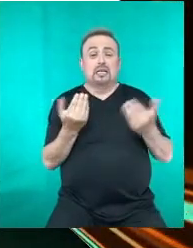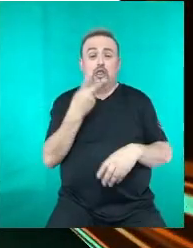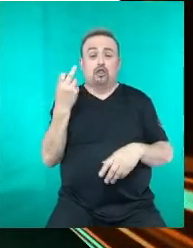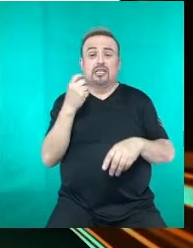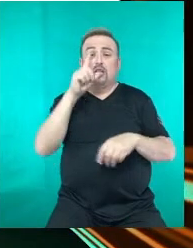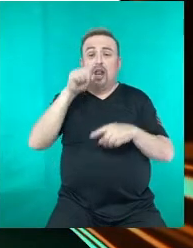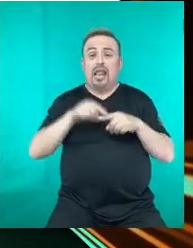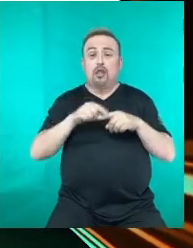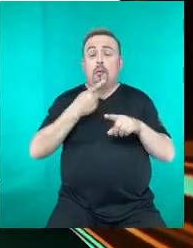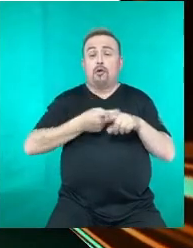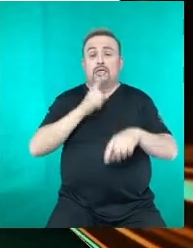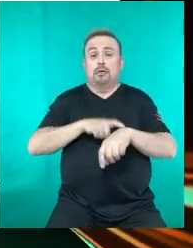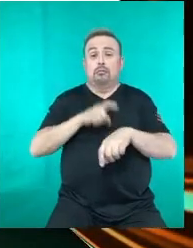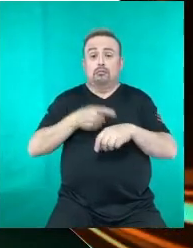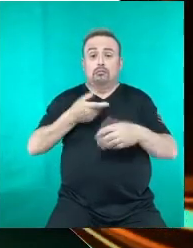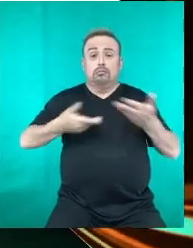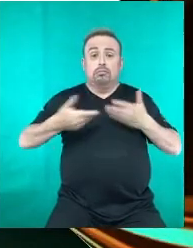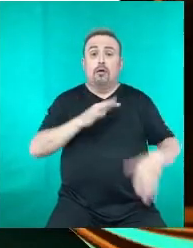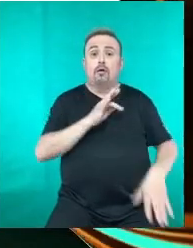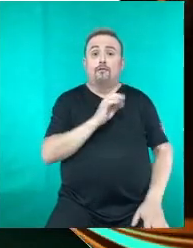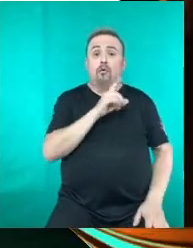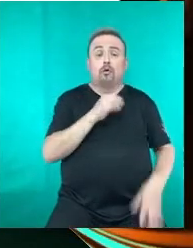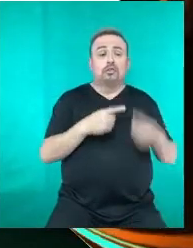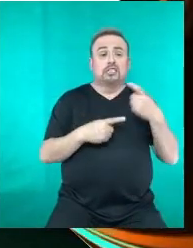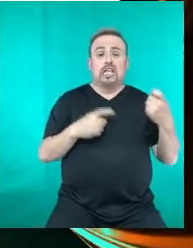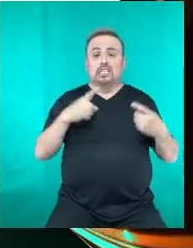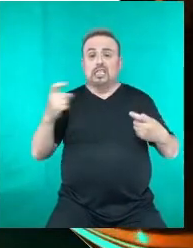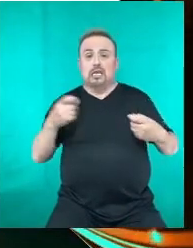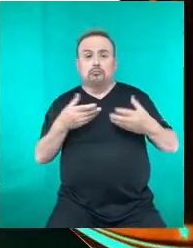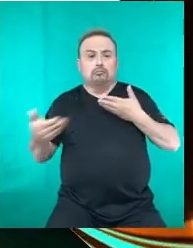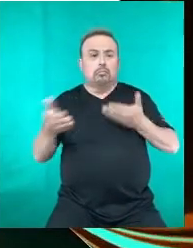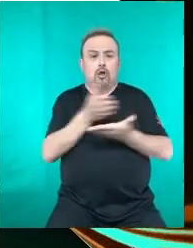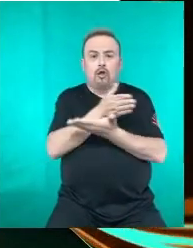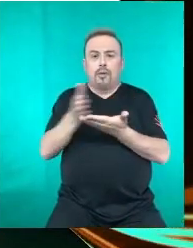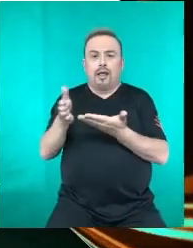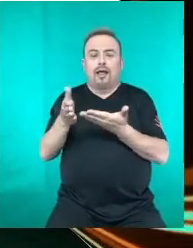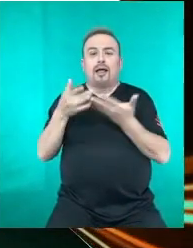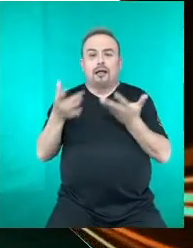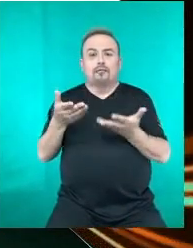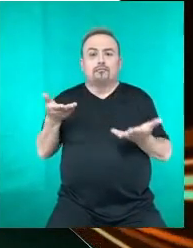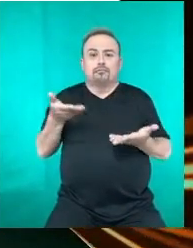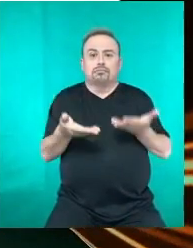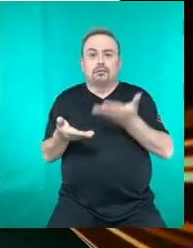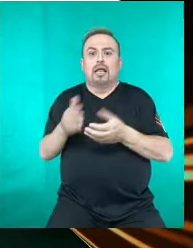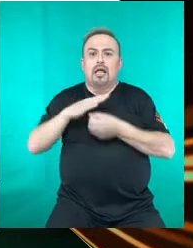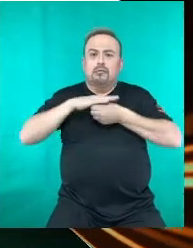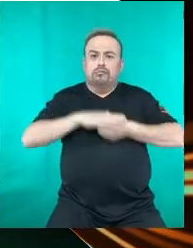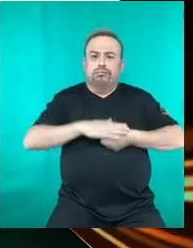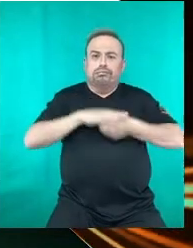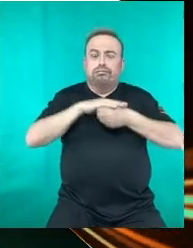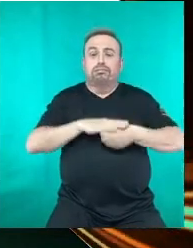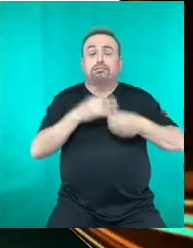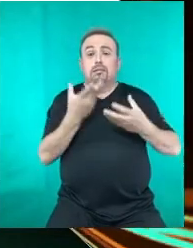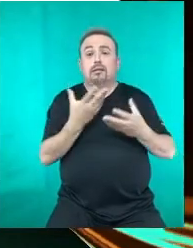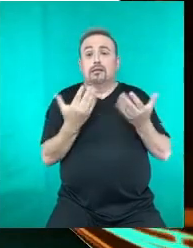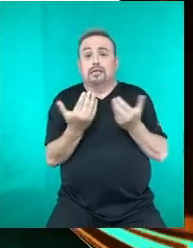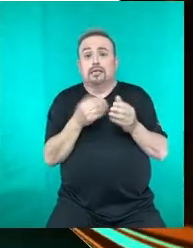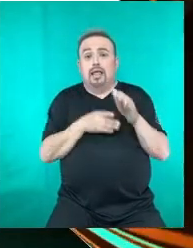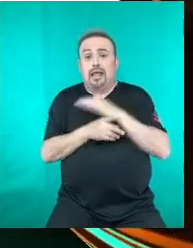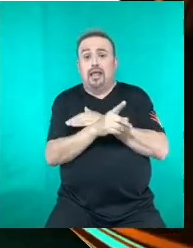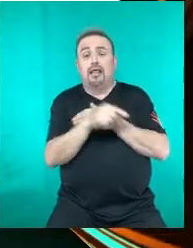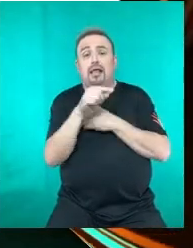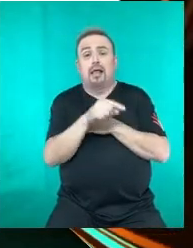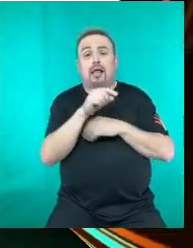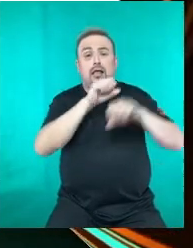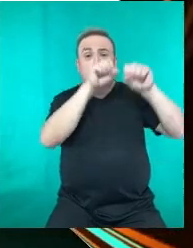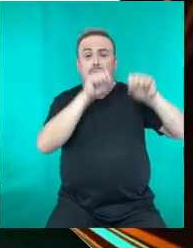pueden repartir el flujo entre 100 y 100. Y aportar con la presión de entrada al sistema de